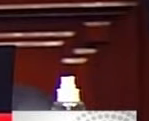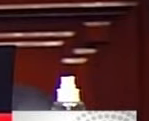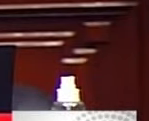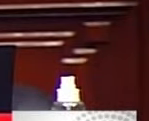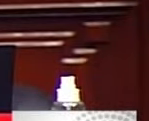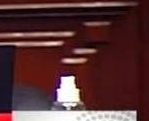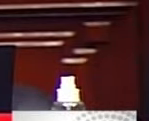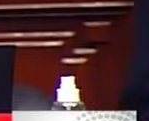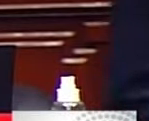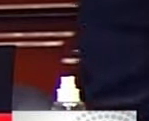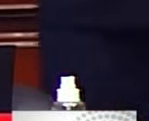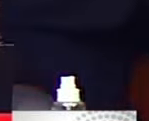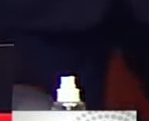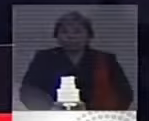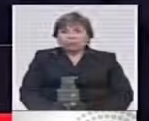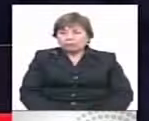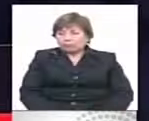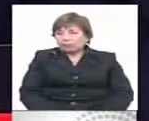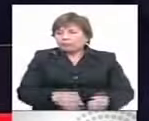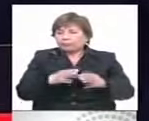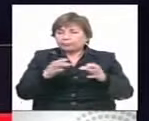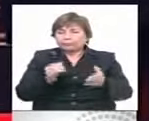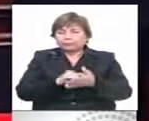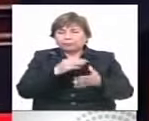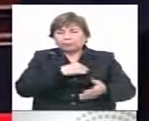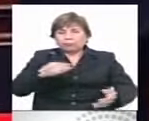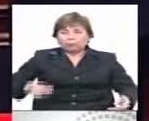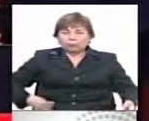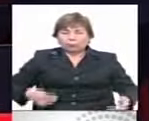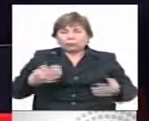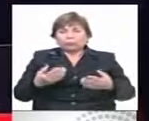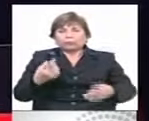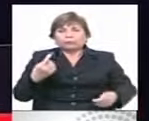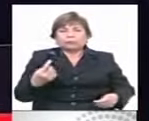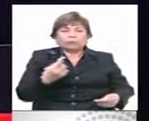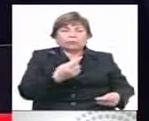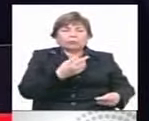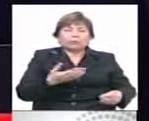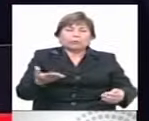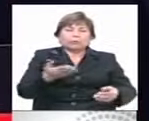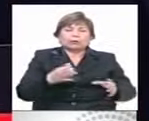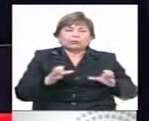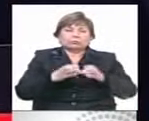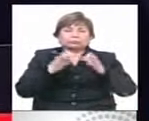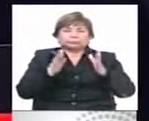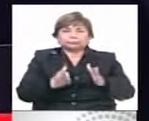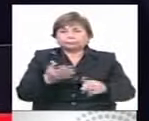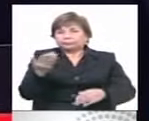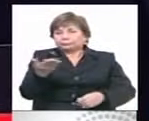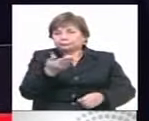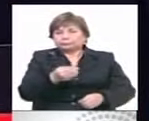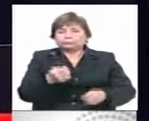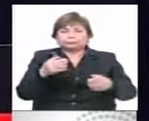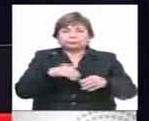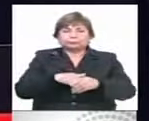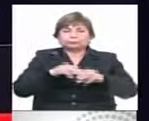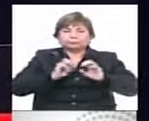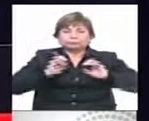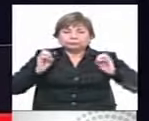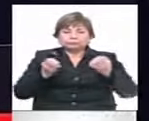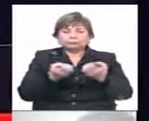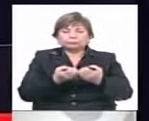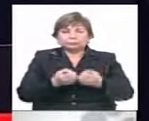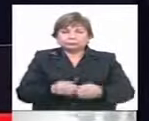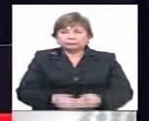copia de la exposición de la Presidenta del Consejo de Ministros a cada uno de los congresistas presentes en el hemiciclo de